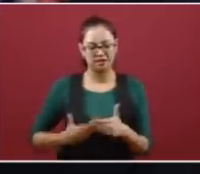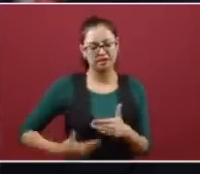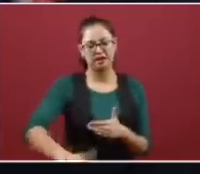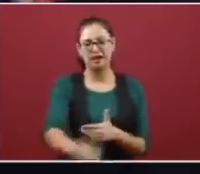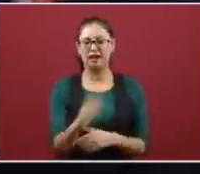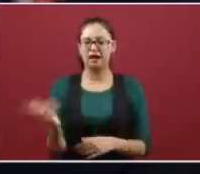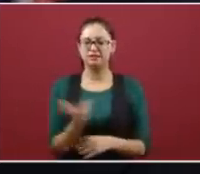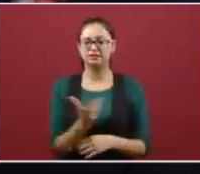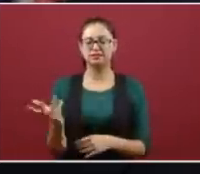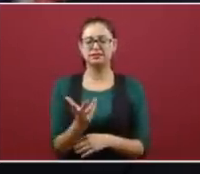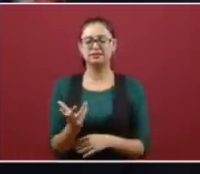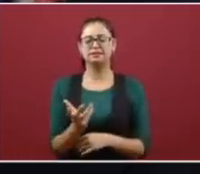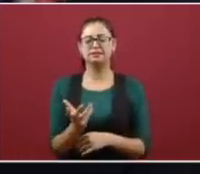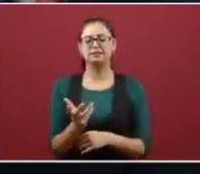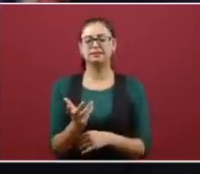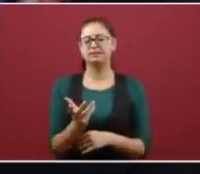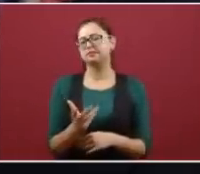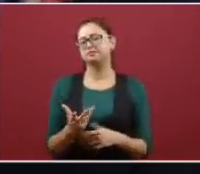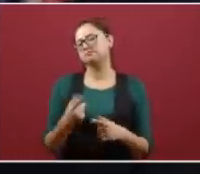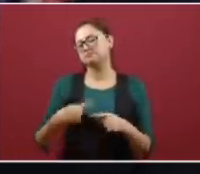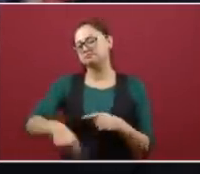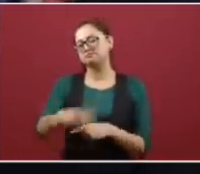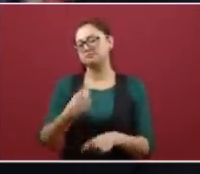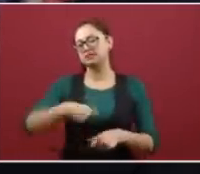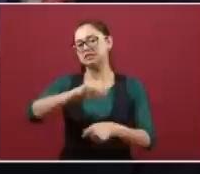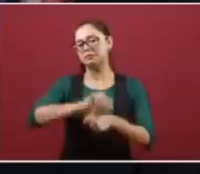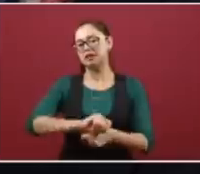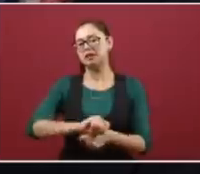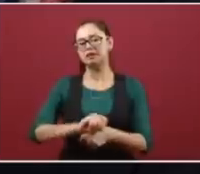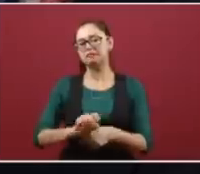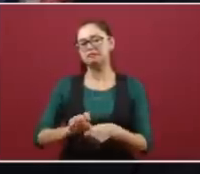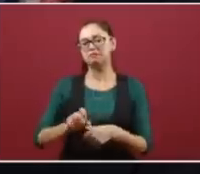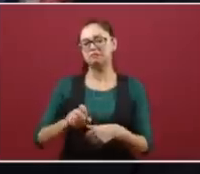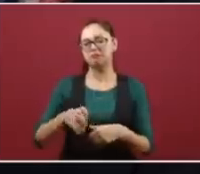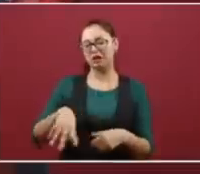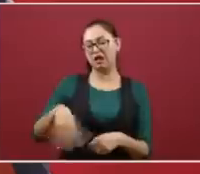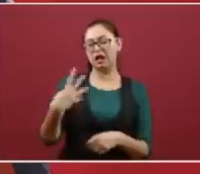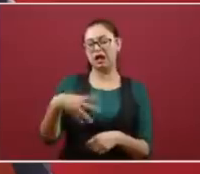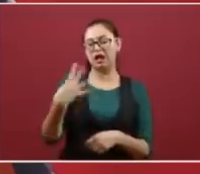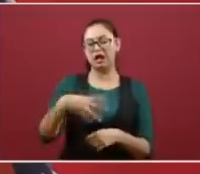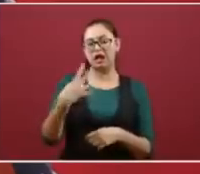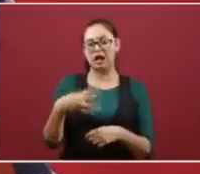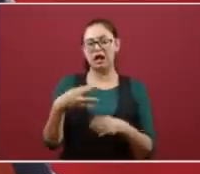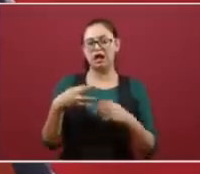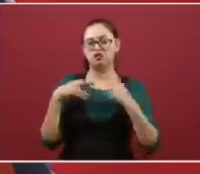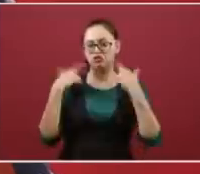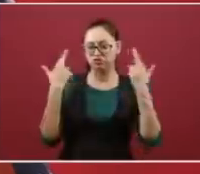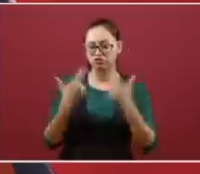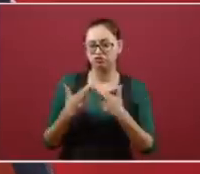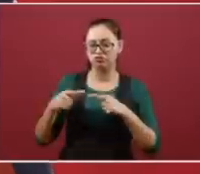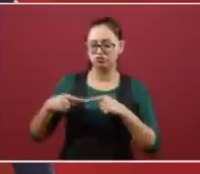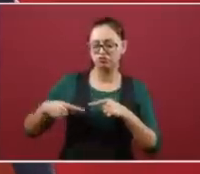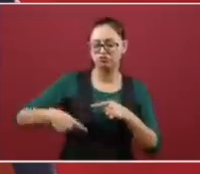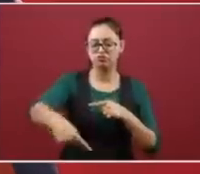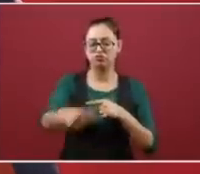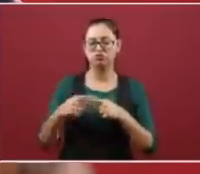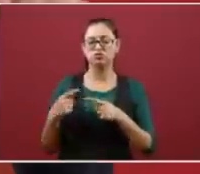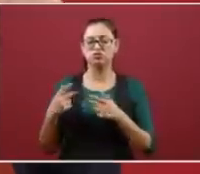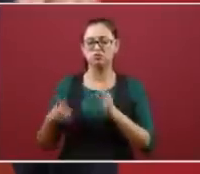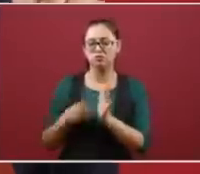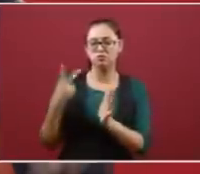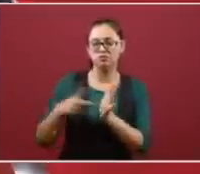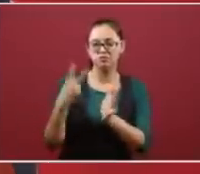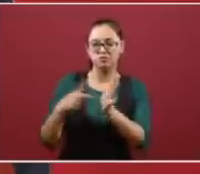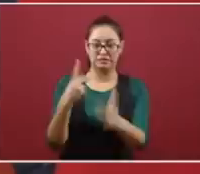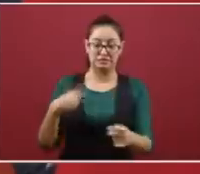próximos semanas y en las 14 sesiones que le quedan a este periodo legislativo y a